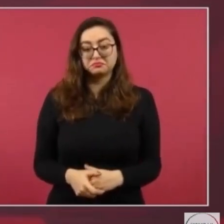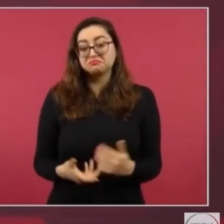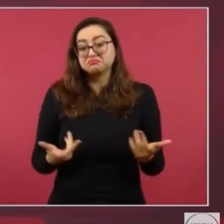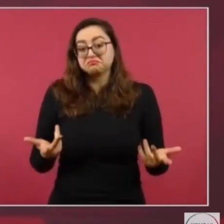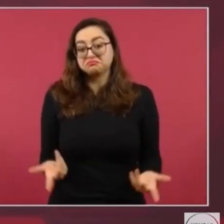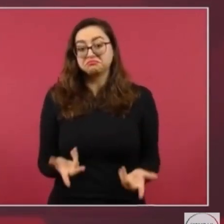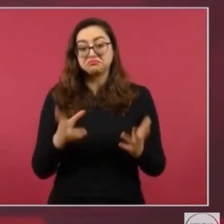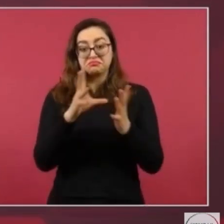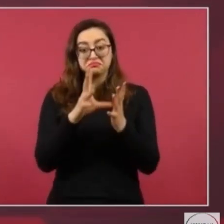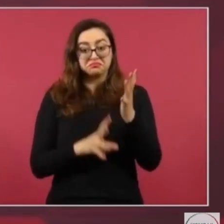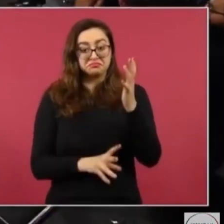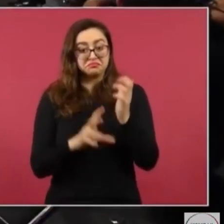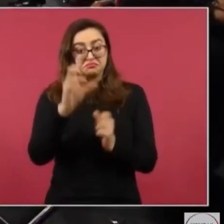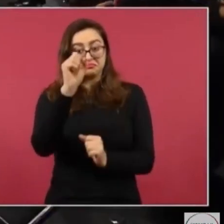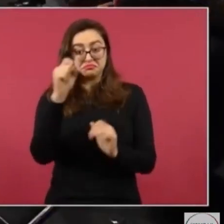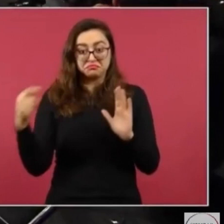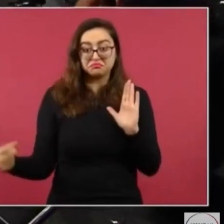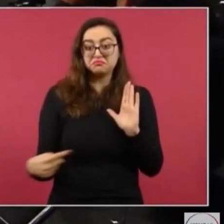norma